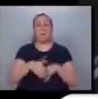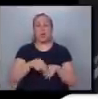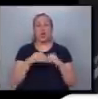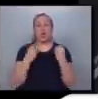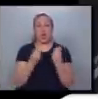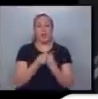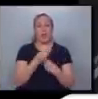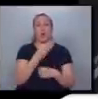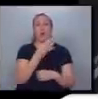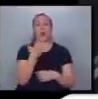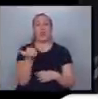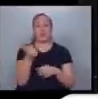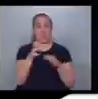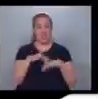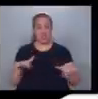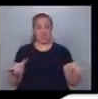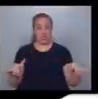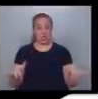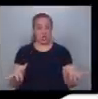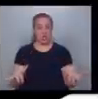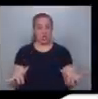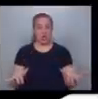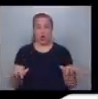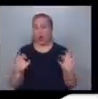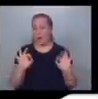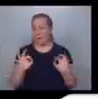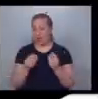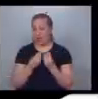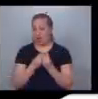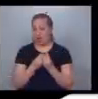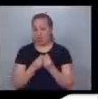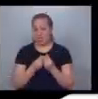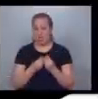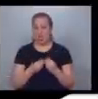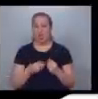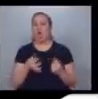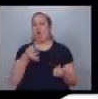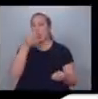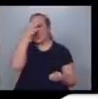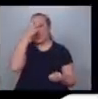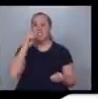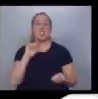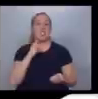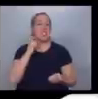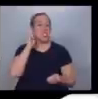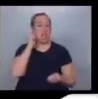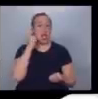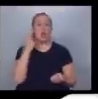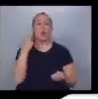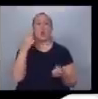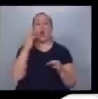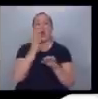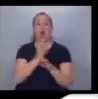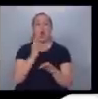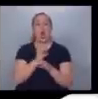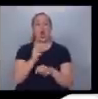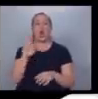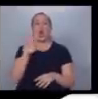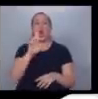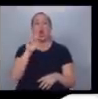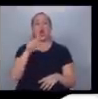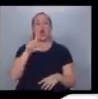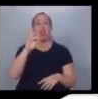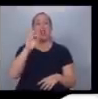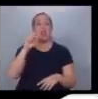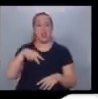46 chicos, 46, iba prácticamente lleno. Sí, claro. 12, 13 años de un instituto que se llama Belisario Roldán Canals,